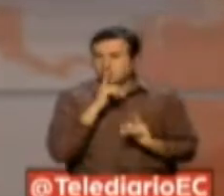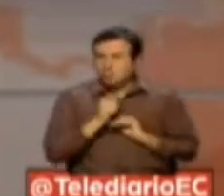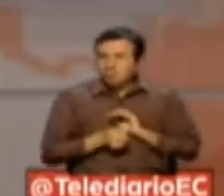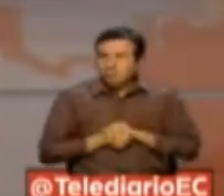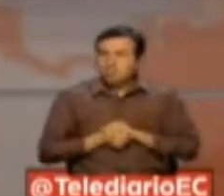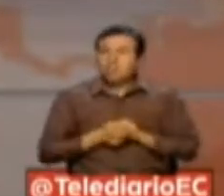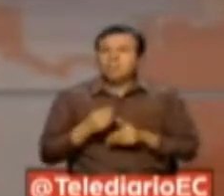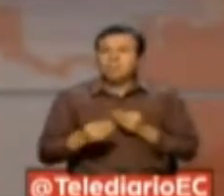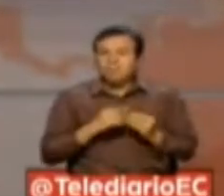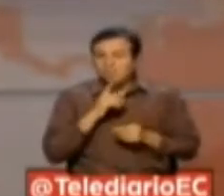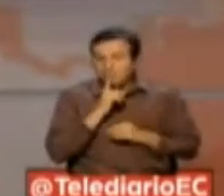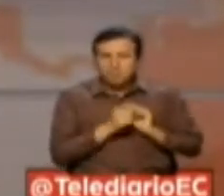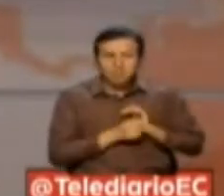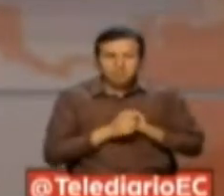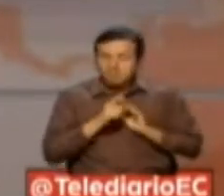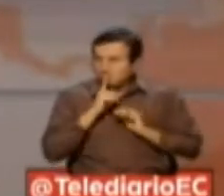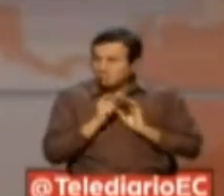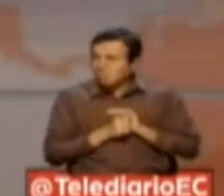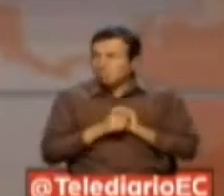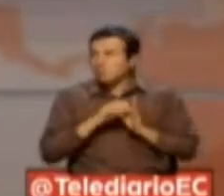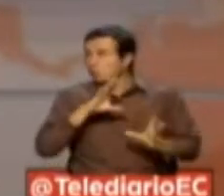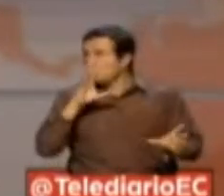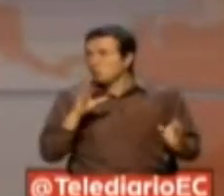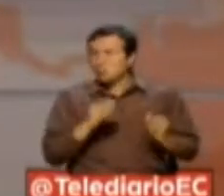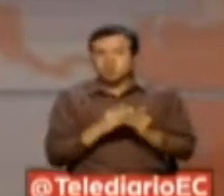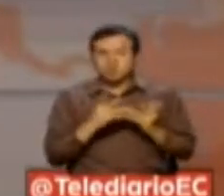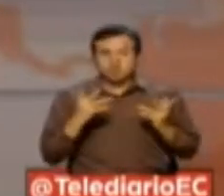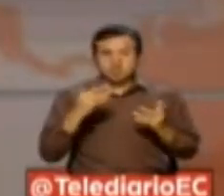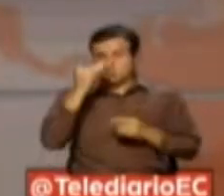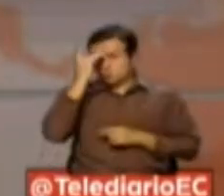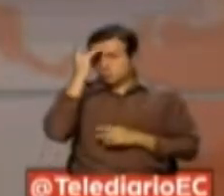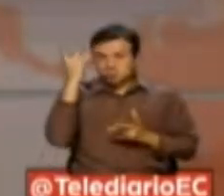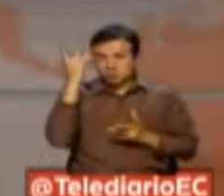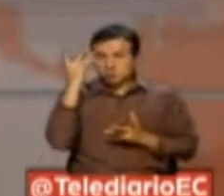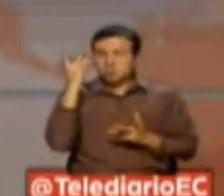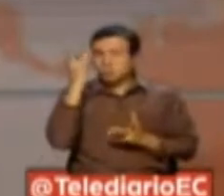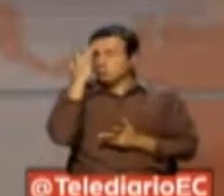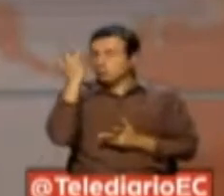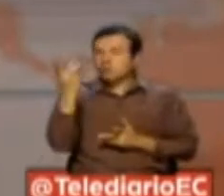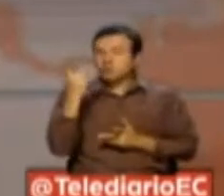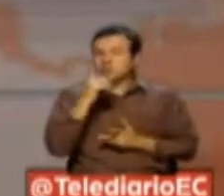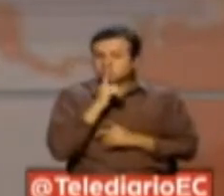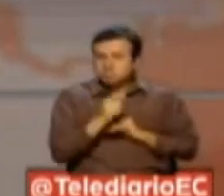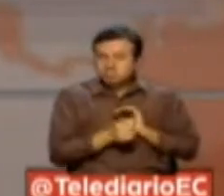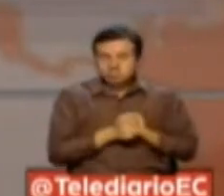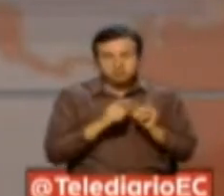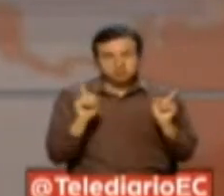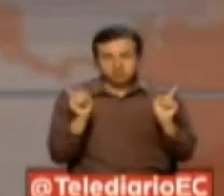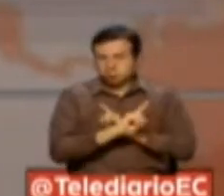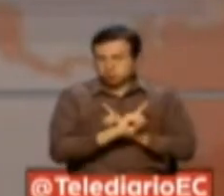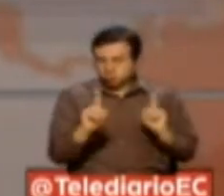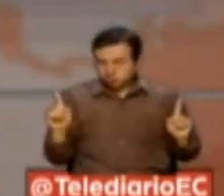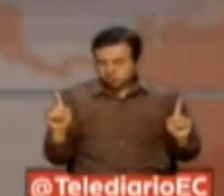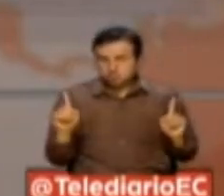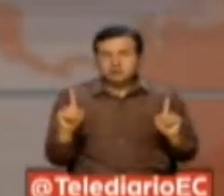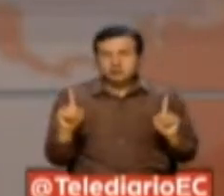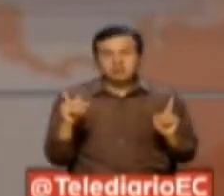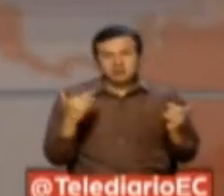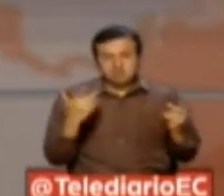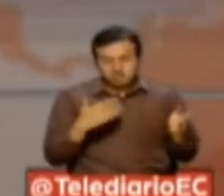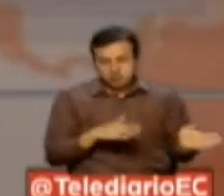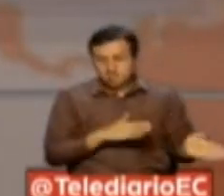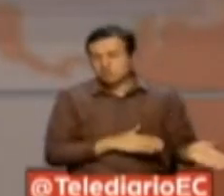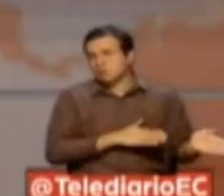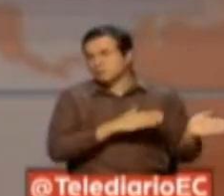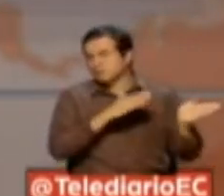sirvió también para cubrir los cetes si no es deuda no tenía por qué estar bajo secreto y si no es cierto hiciera